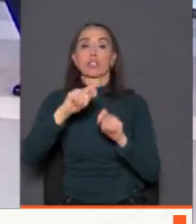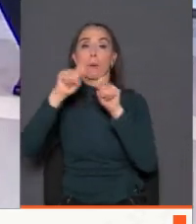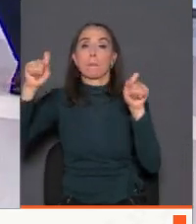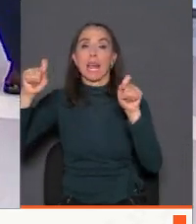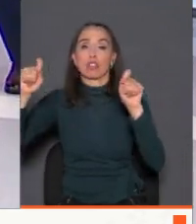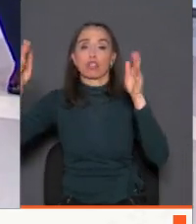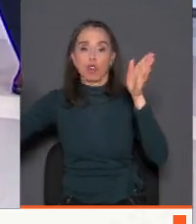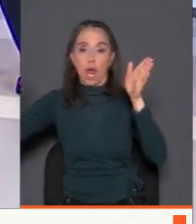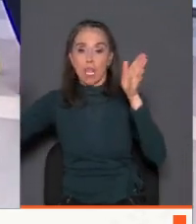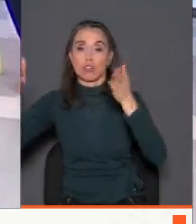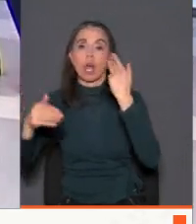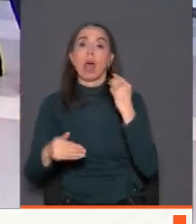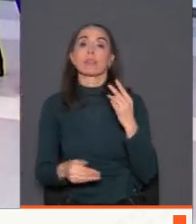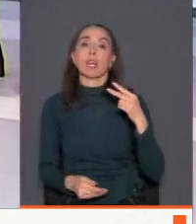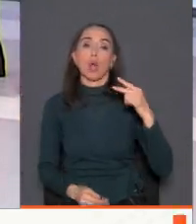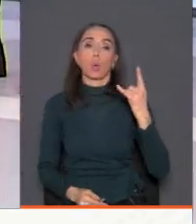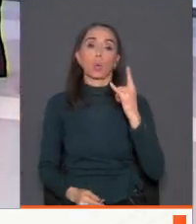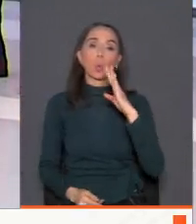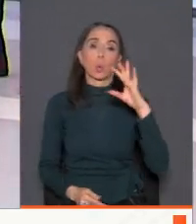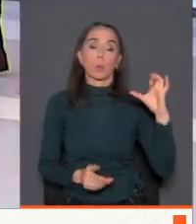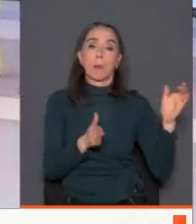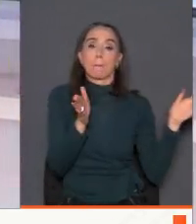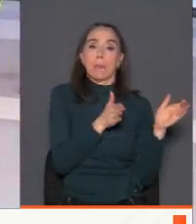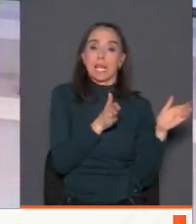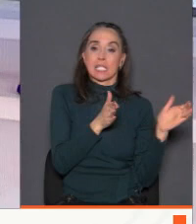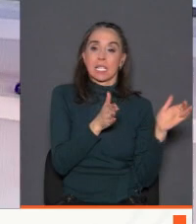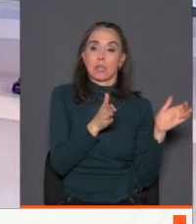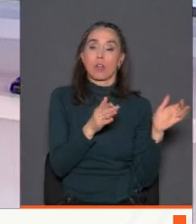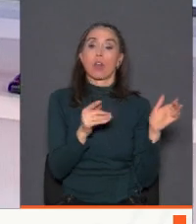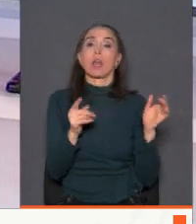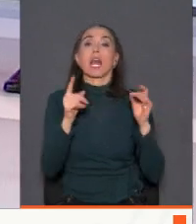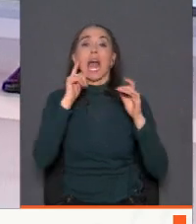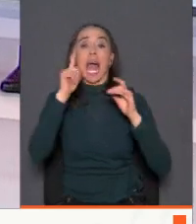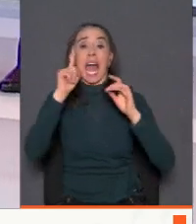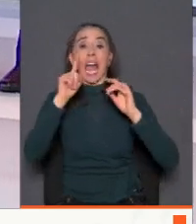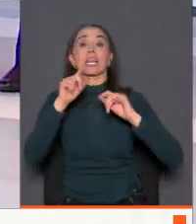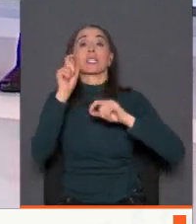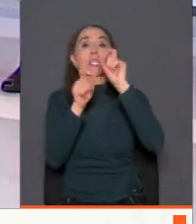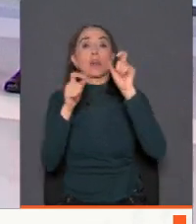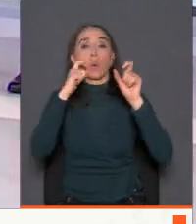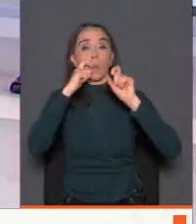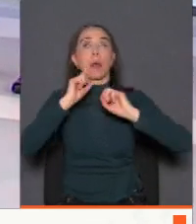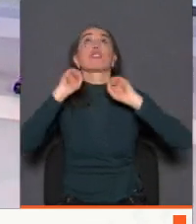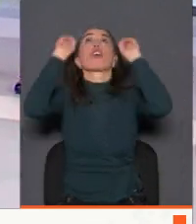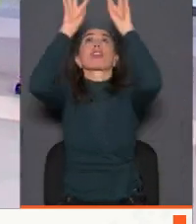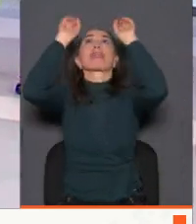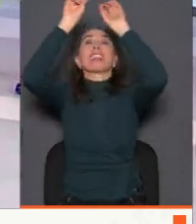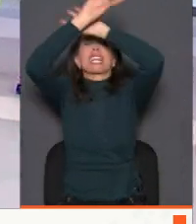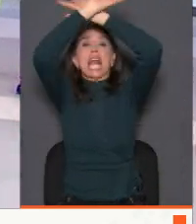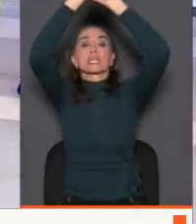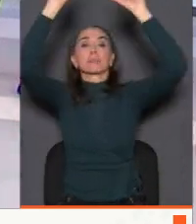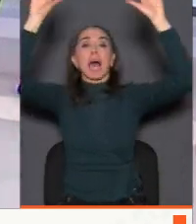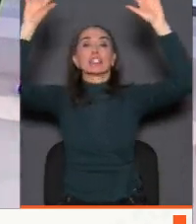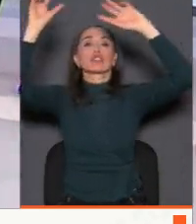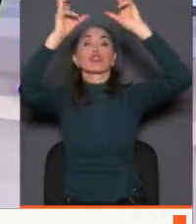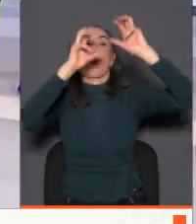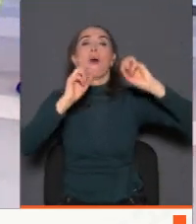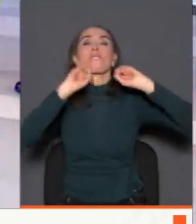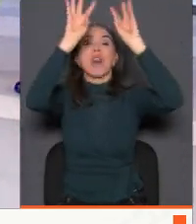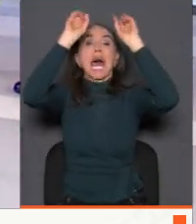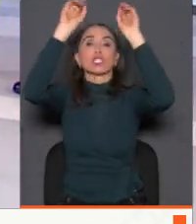que medía antes el Hubble, está más expuesto a la basura espacial y a los micrometeoritos. Y le llegó un micrometeorito y ahí se ve clarito el